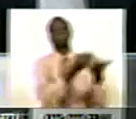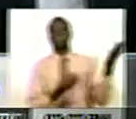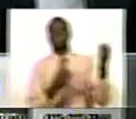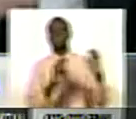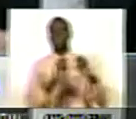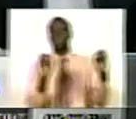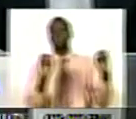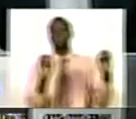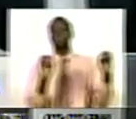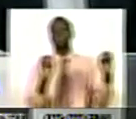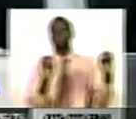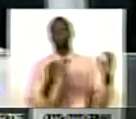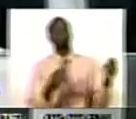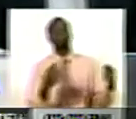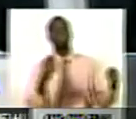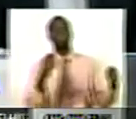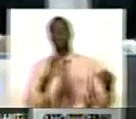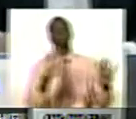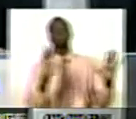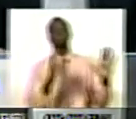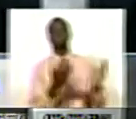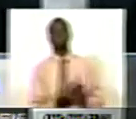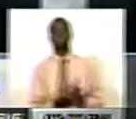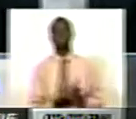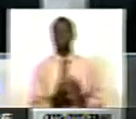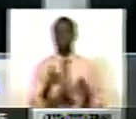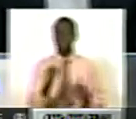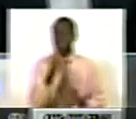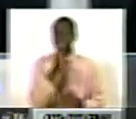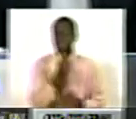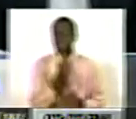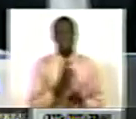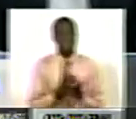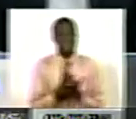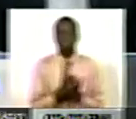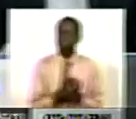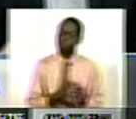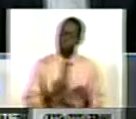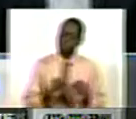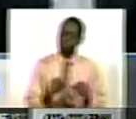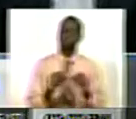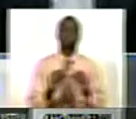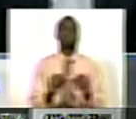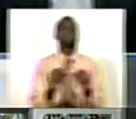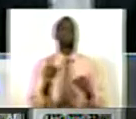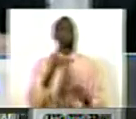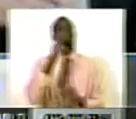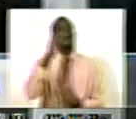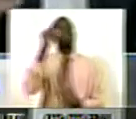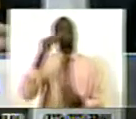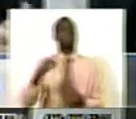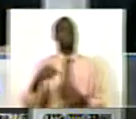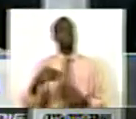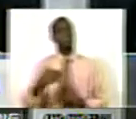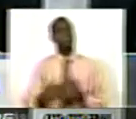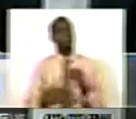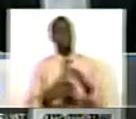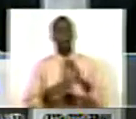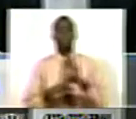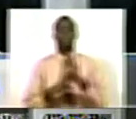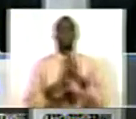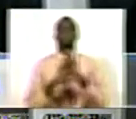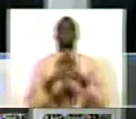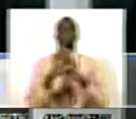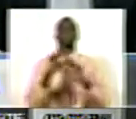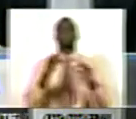un solo dólar. Y resistiendo toda esa realidad, bueno, el presidente Nicolás Maduro ha construido una